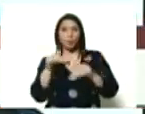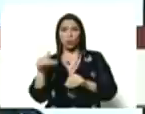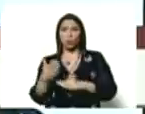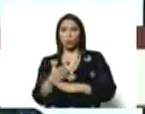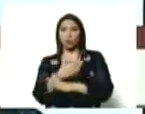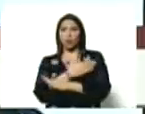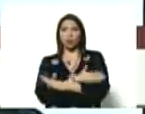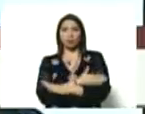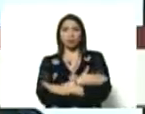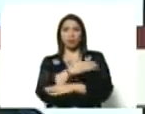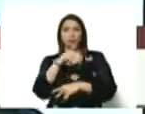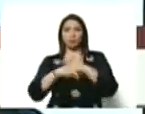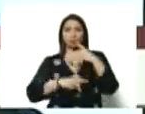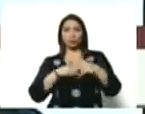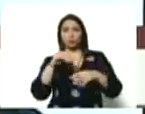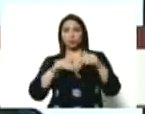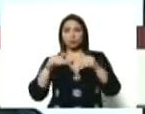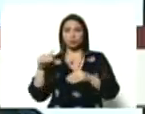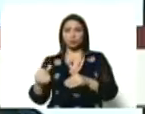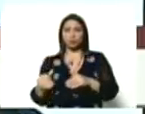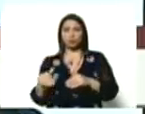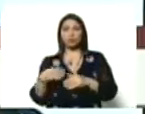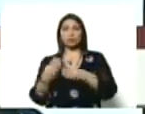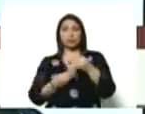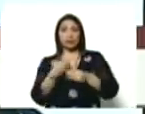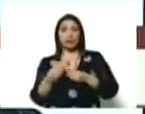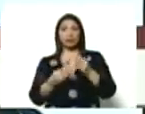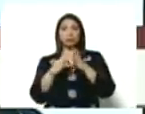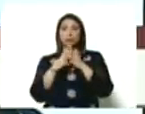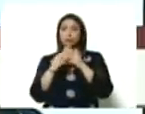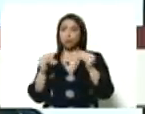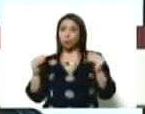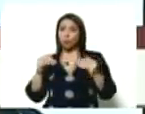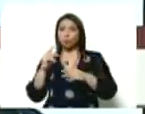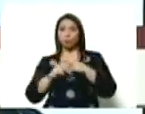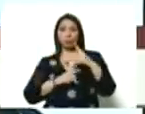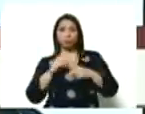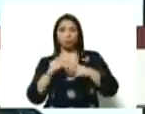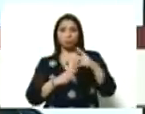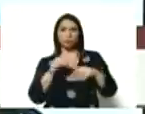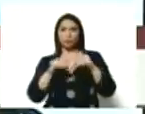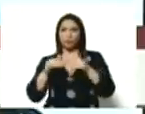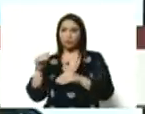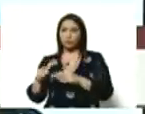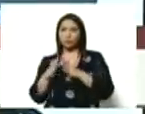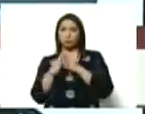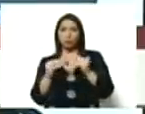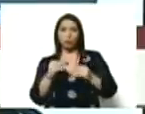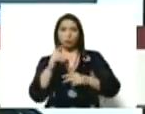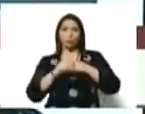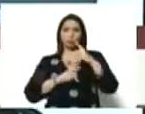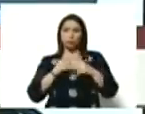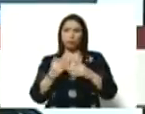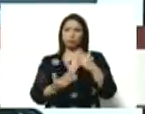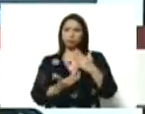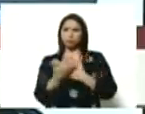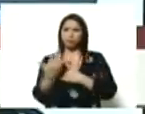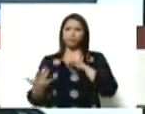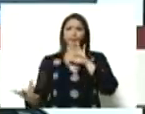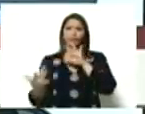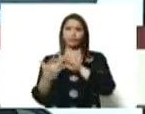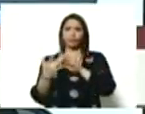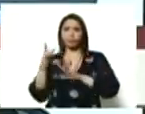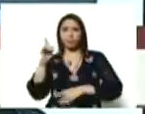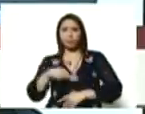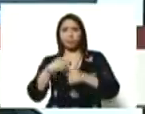proceso electoral. Se simula todo el proceso de votación, todo el proceso de escrutinio, todo el proceso de transmisión, todo el